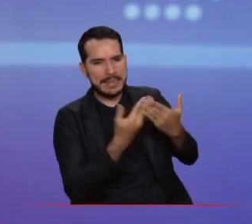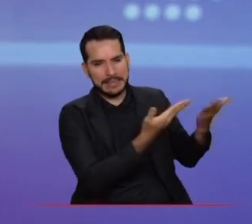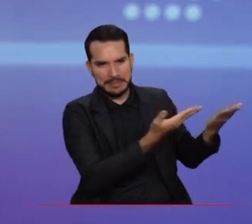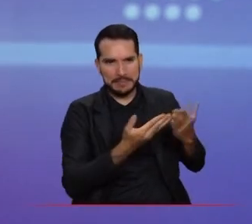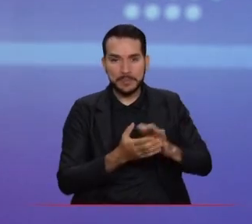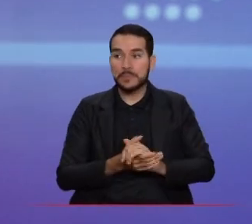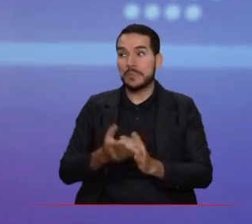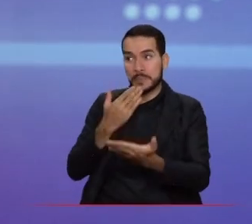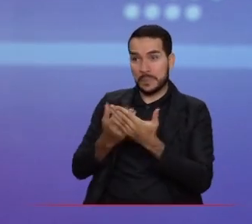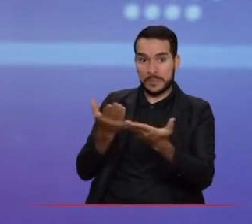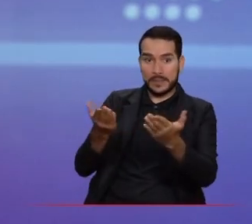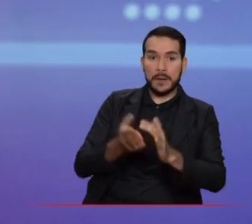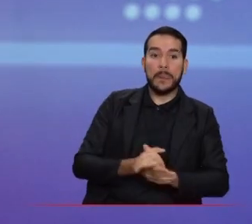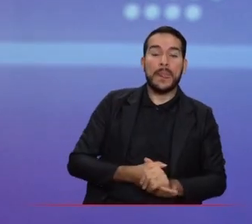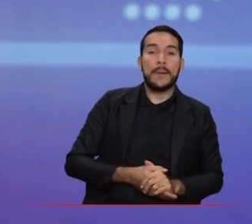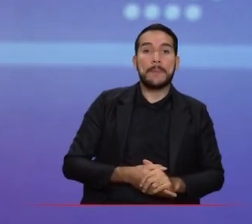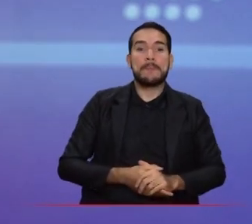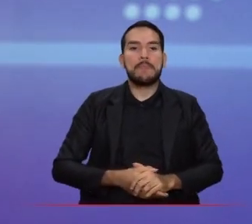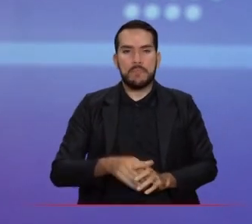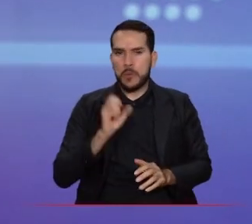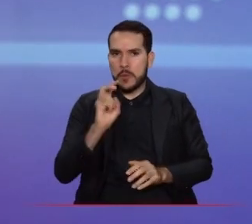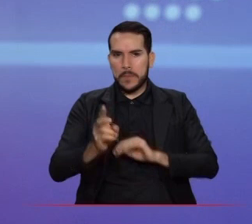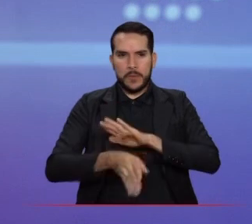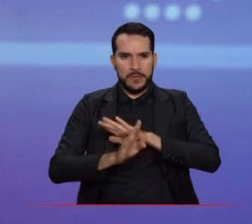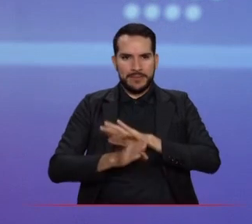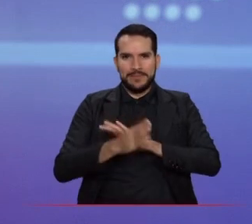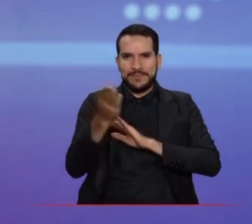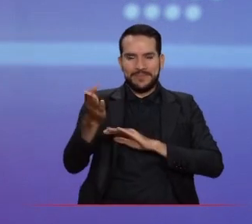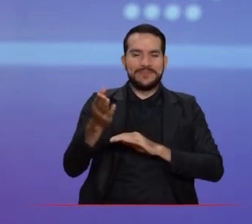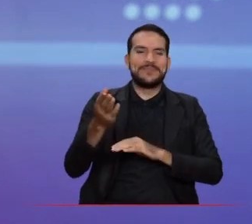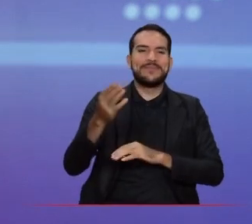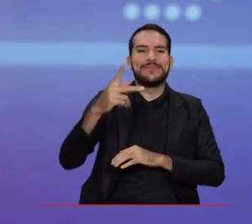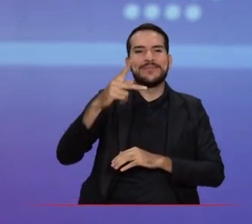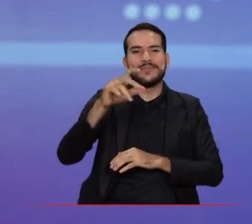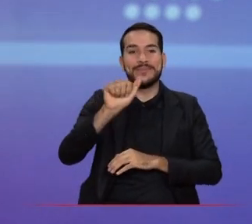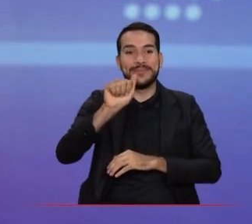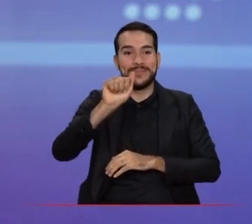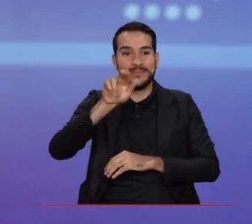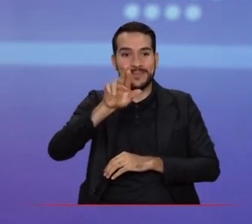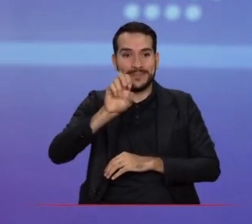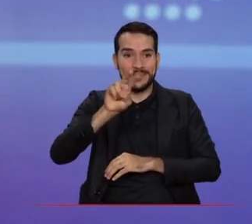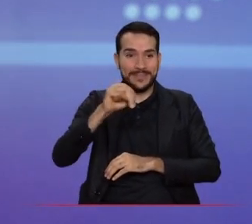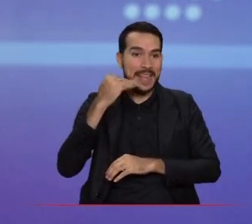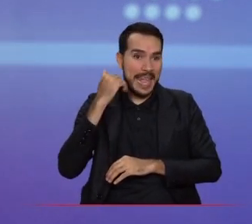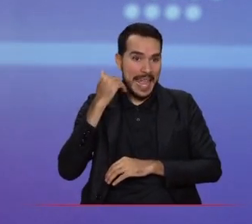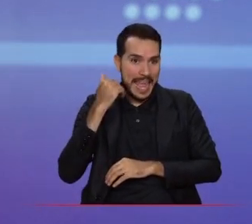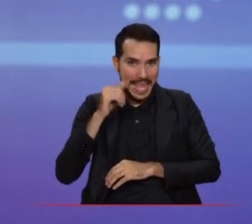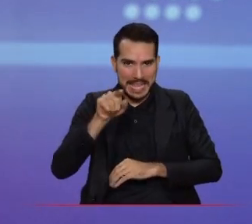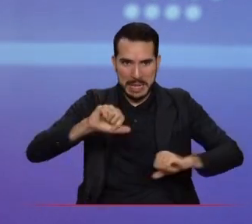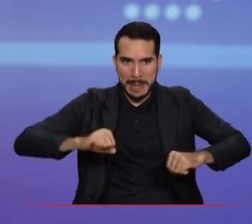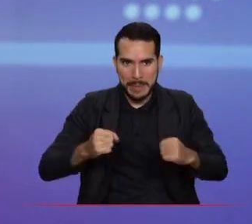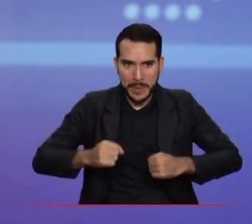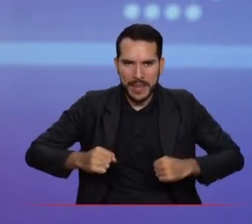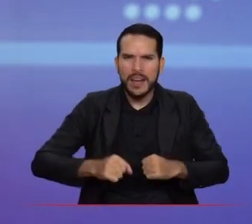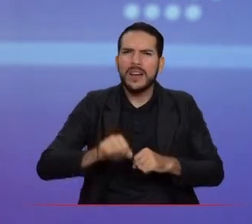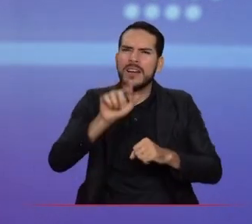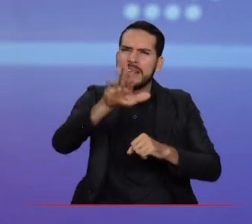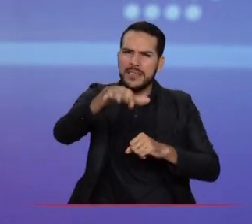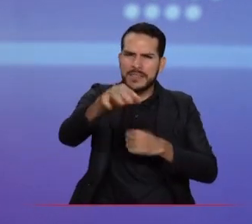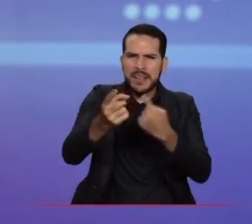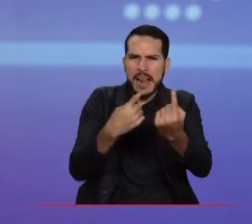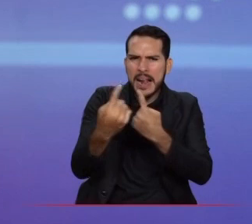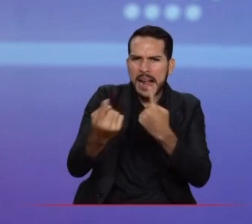Muy bien, avanzamos y conectamos nuevamente con Karen López para que hablemos sobre el anuncio hecho por las FARC sobre